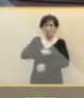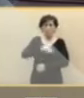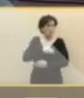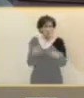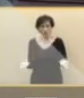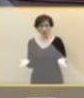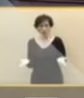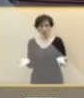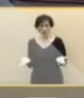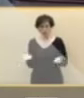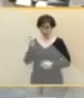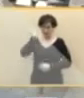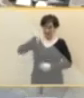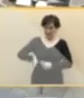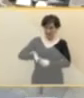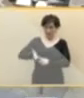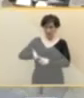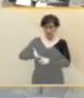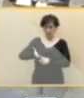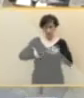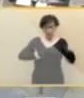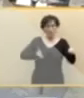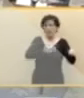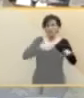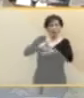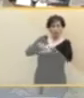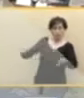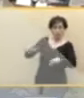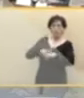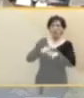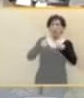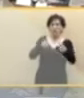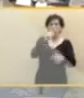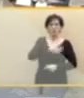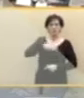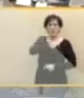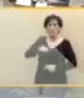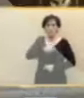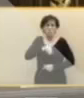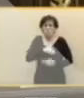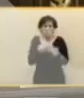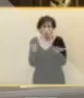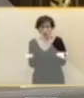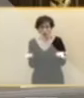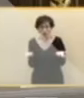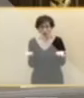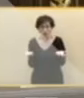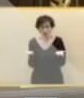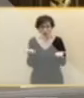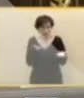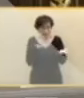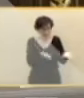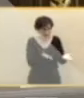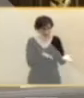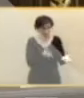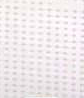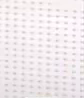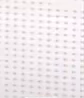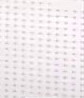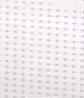40% de descuento en colchones, una selección de las mejores marcas. Es casualidad que hablen de colchones y de descanso cuando habla Mariano Rajoy.